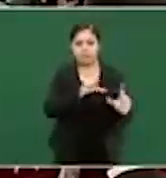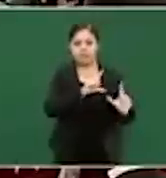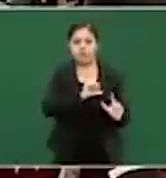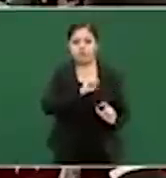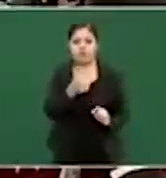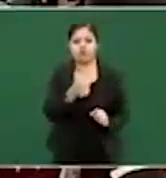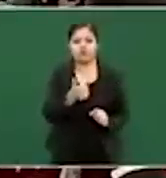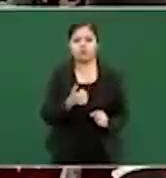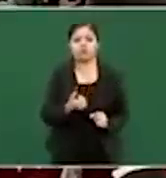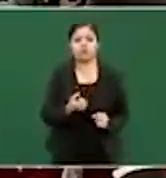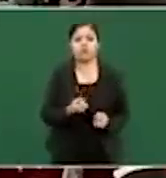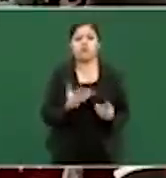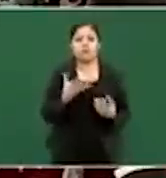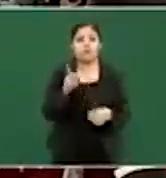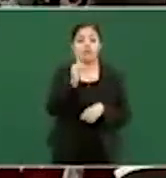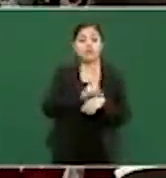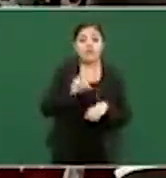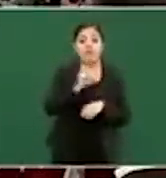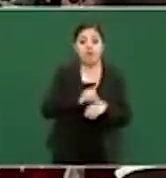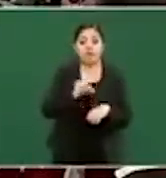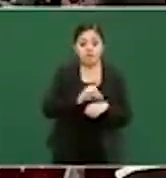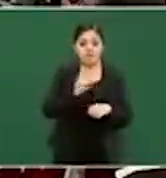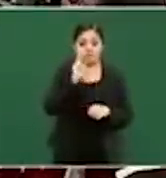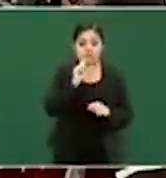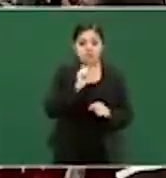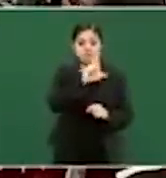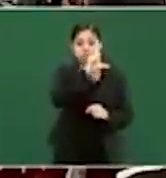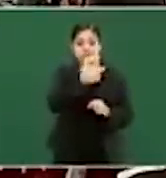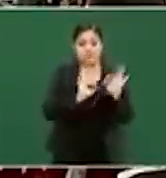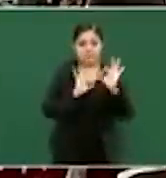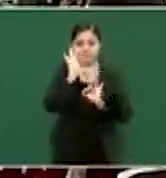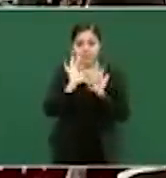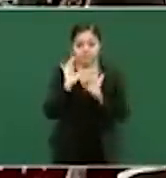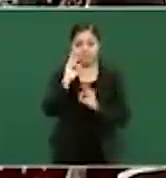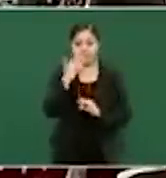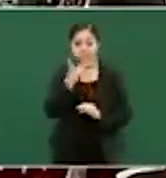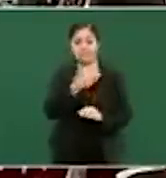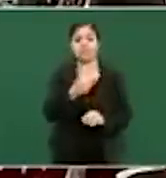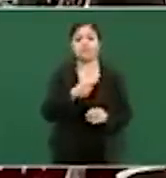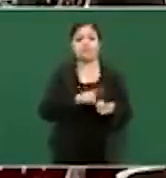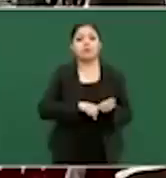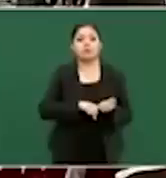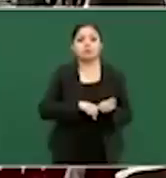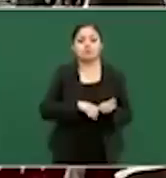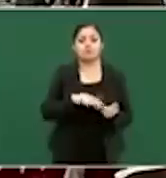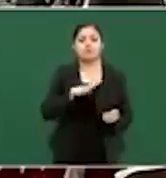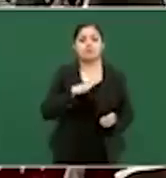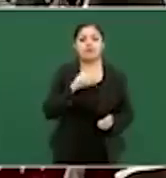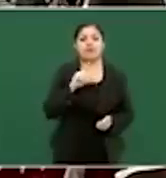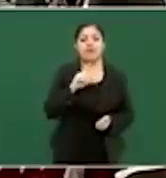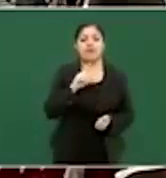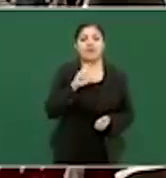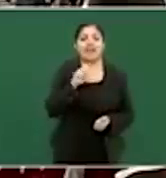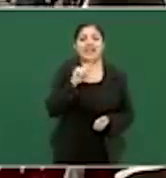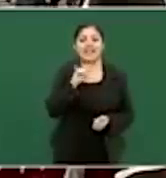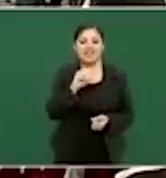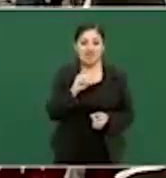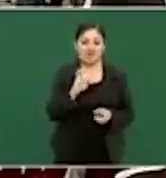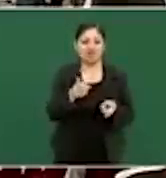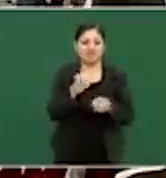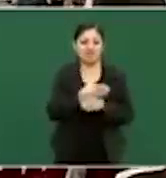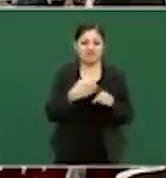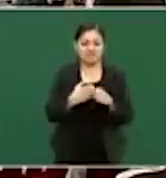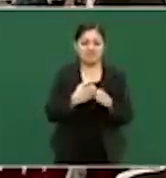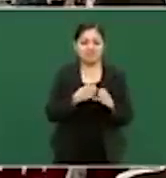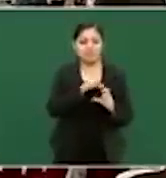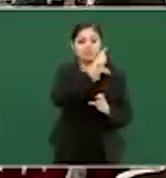el promedio diario y la anterior, que es en el total de los delitos por mes. Es una línea a la